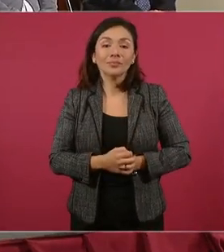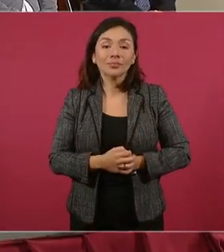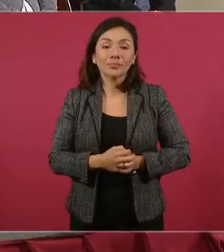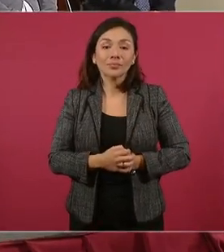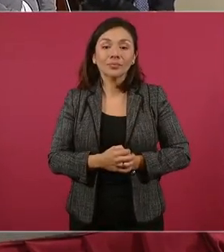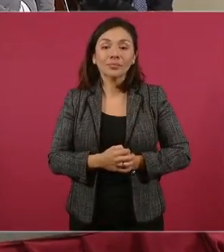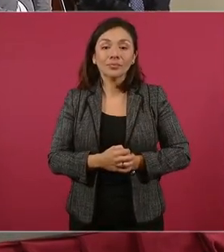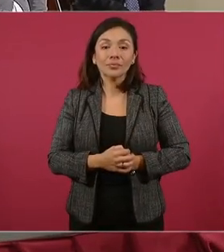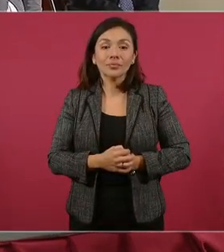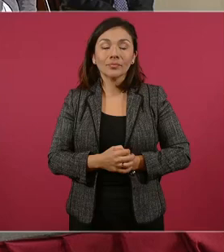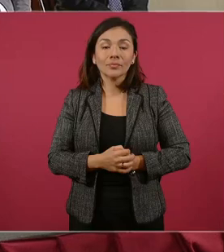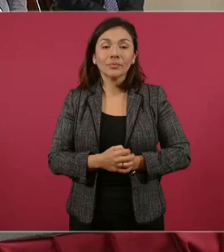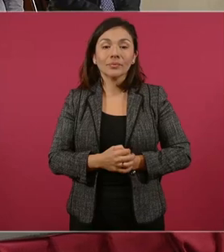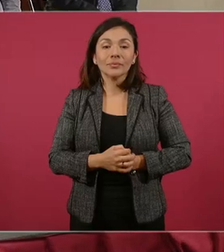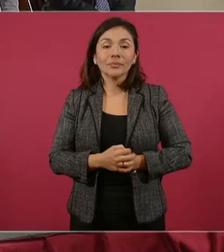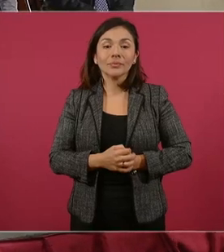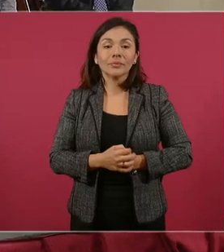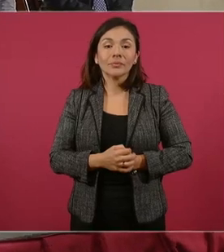Yo creo que eso sí.